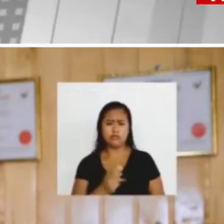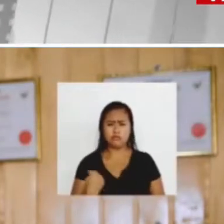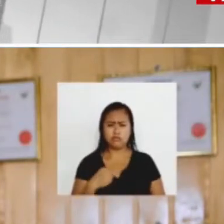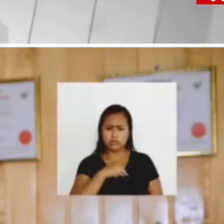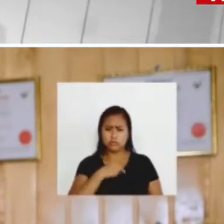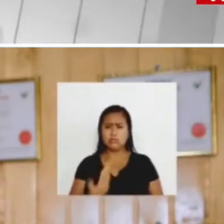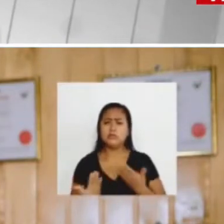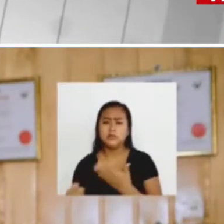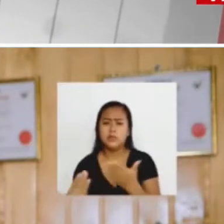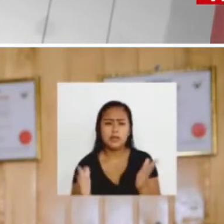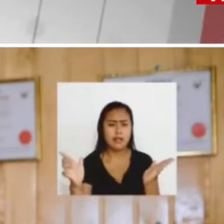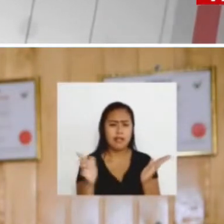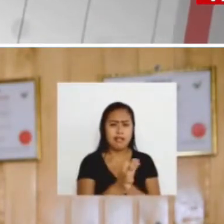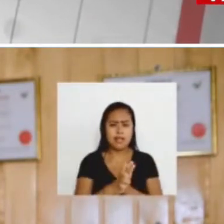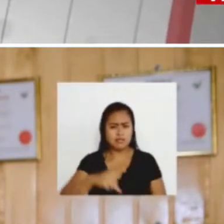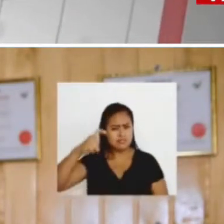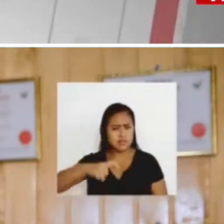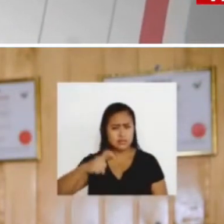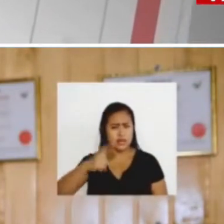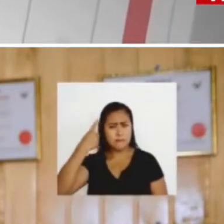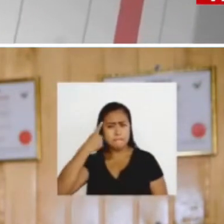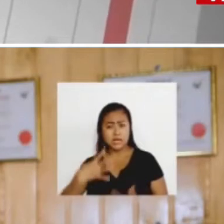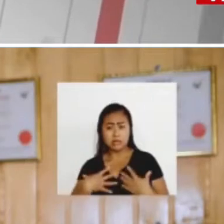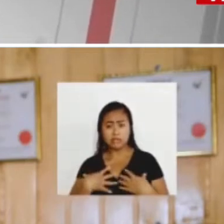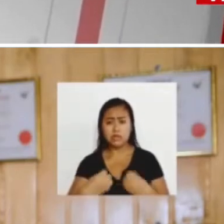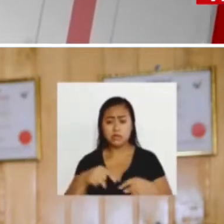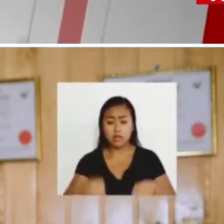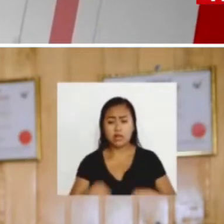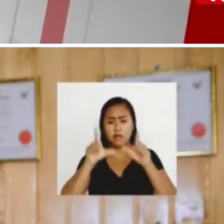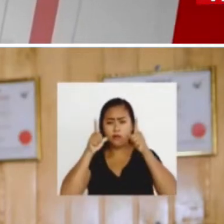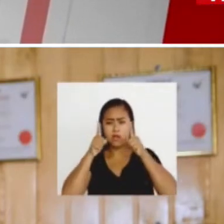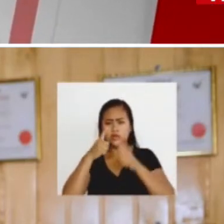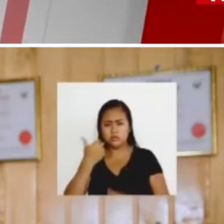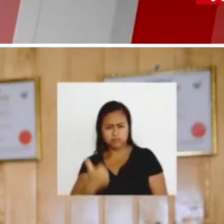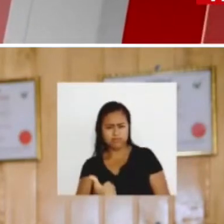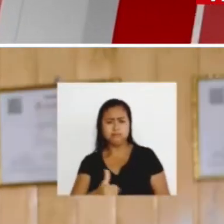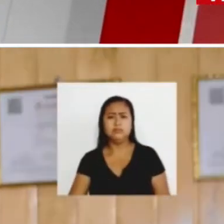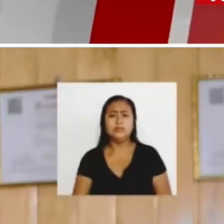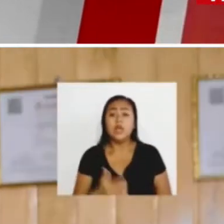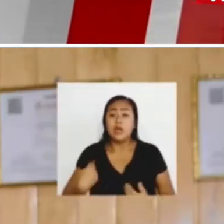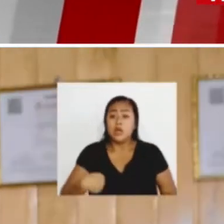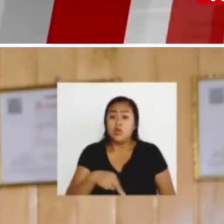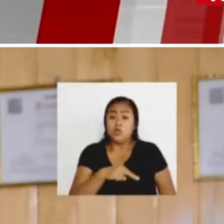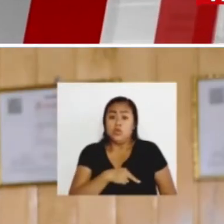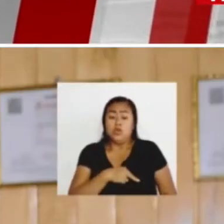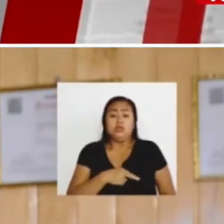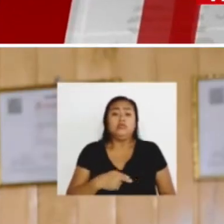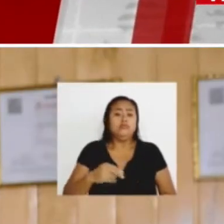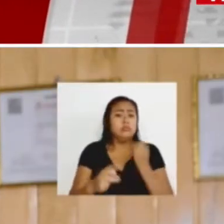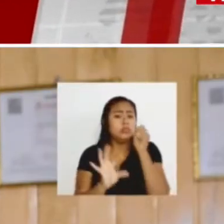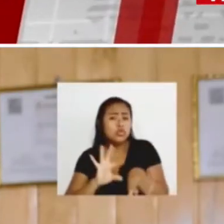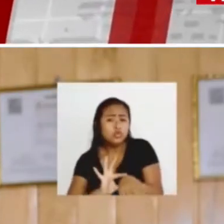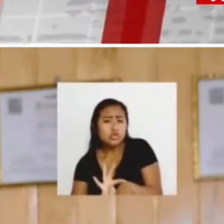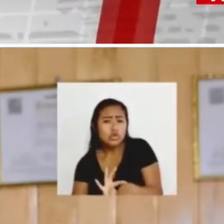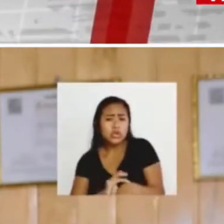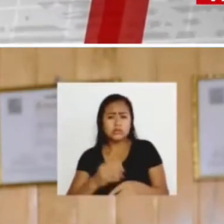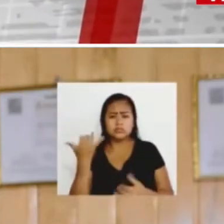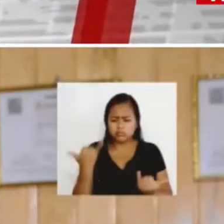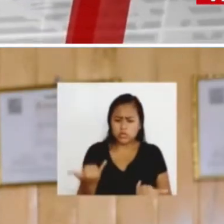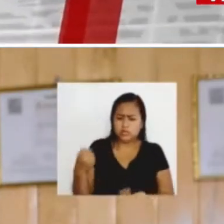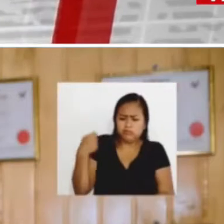universidades, y hay que trabajar pensando en los jóvenes, porque hay una gran cantidad de jóvenes que han quedado literalmente fuera de la